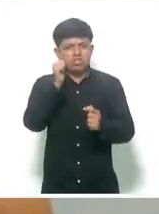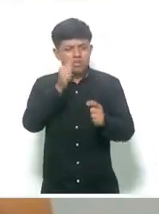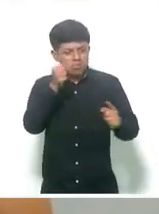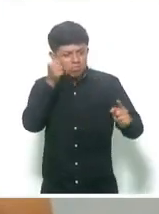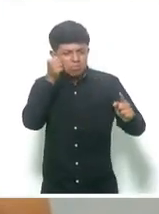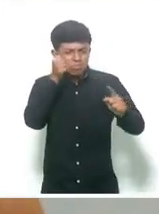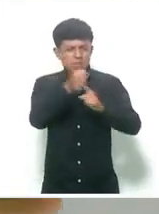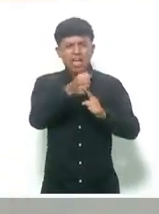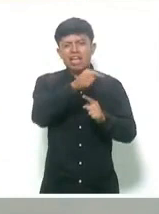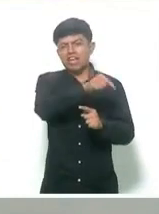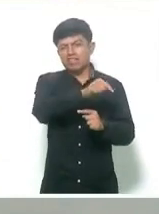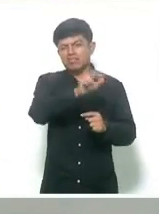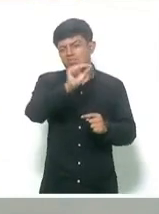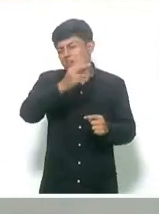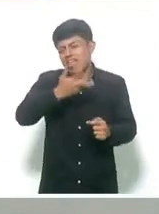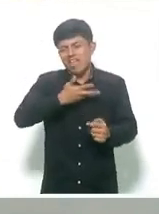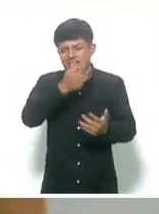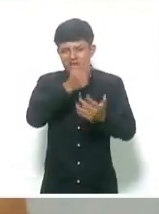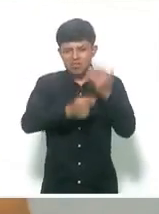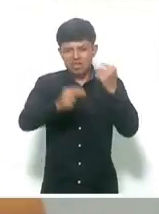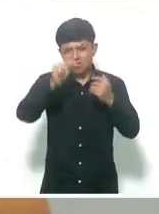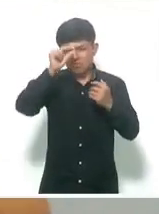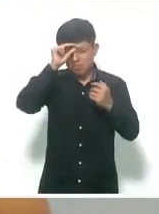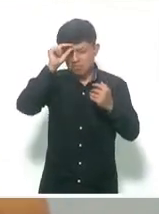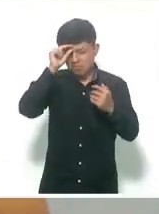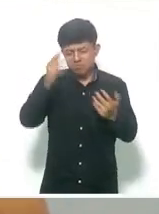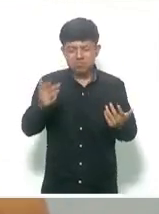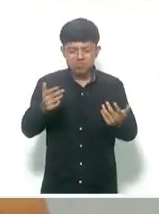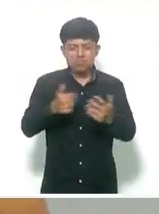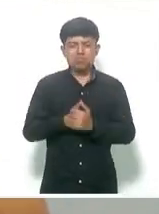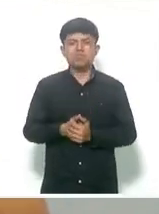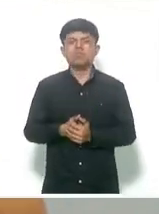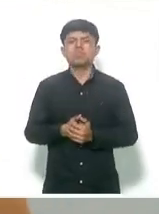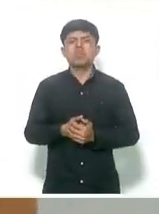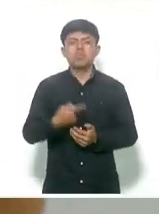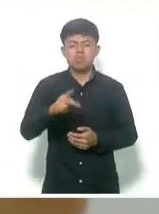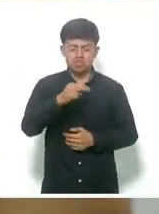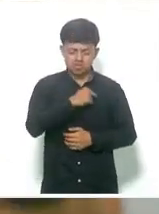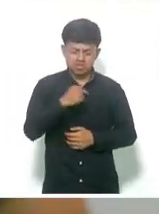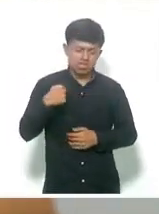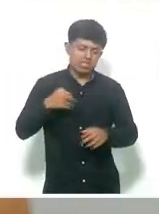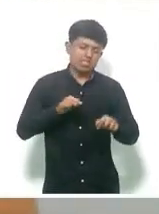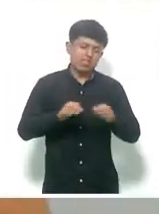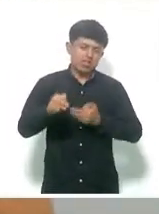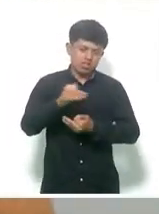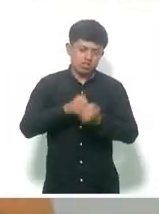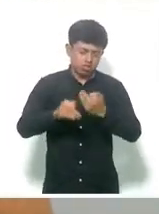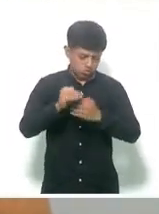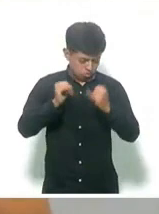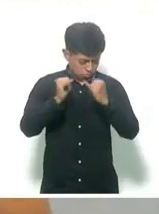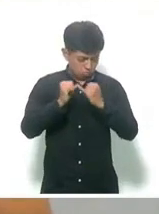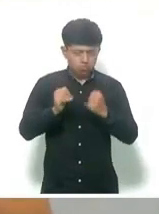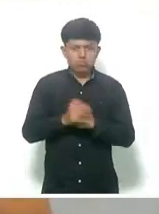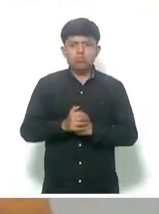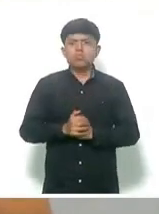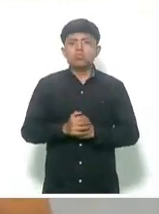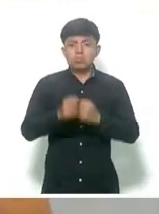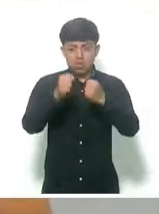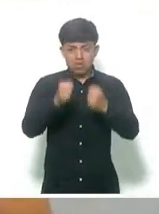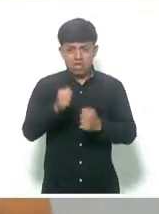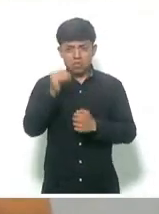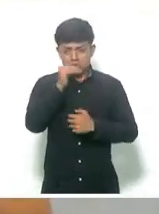logística hacia su parte lo que es en la parte estructural alta pero es un trabajo que nos compete a todos los corporativos la seguridad pública debe de